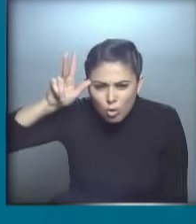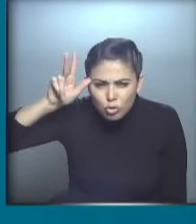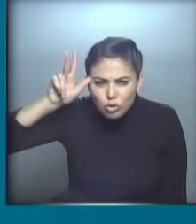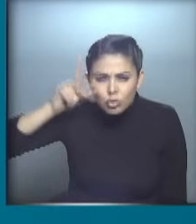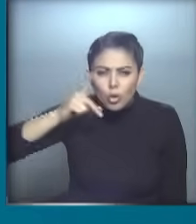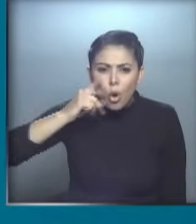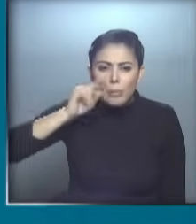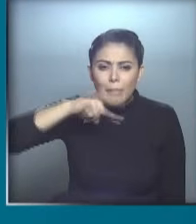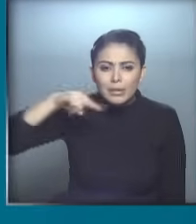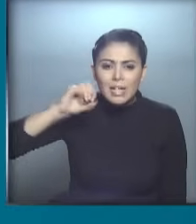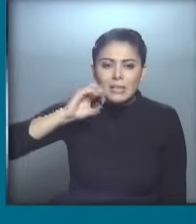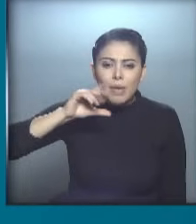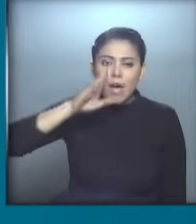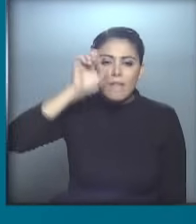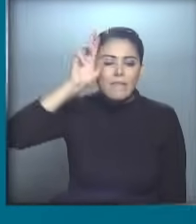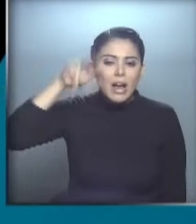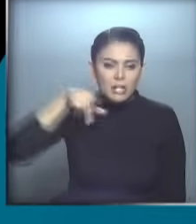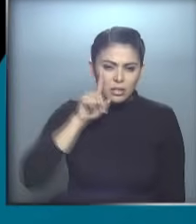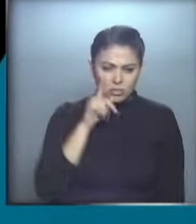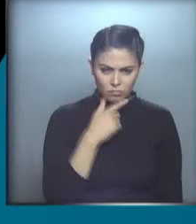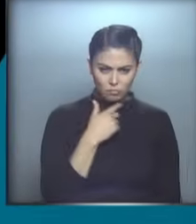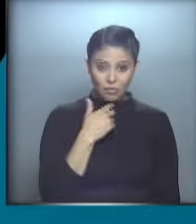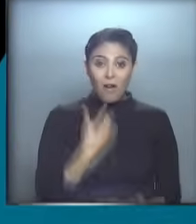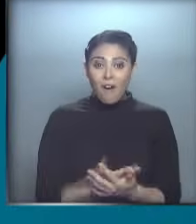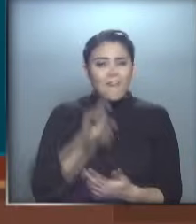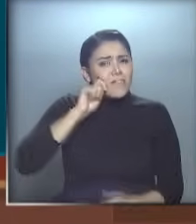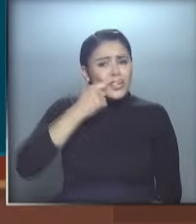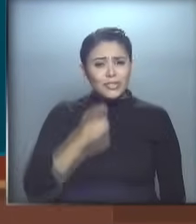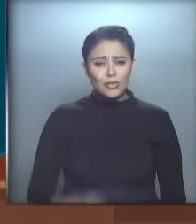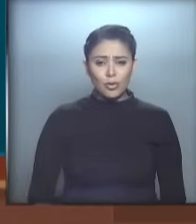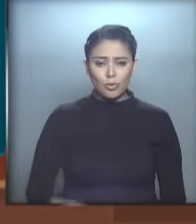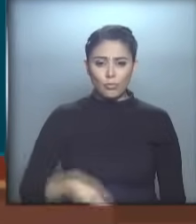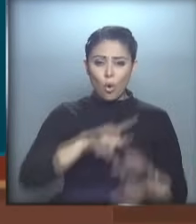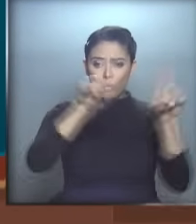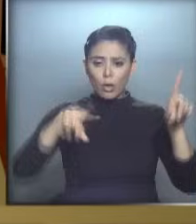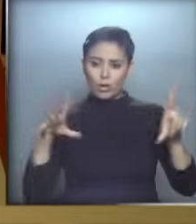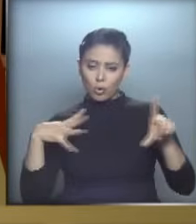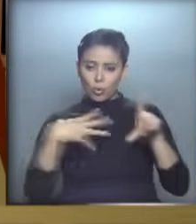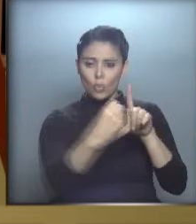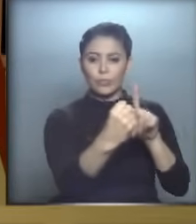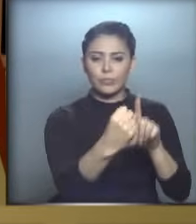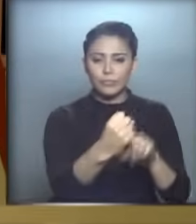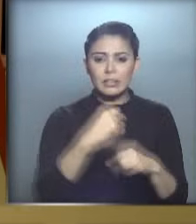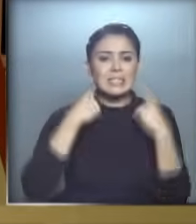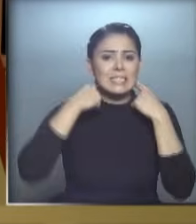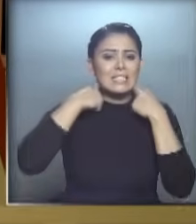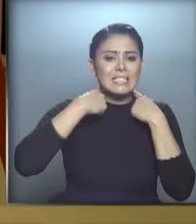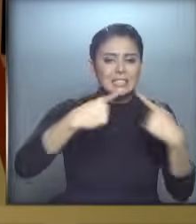1978. Antonio Berni. ¡Wow! ¡Qué lindo! ¡Wow!